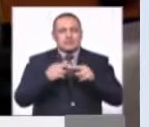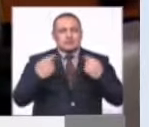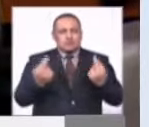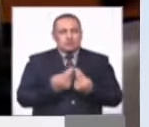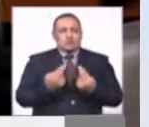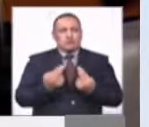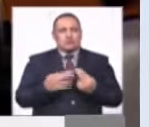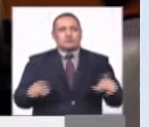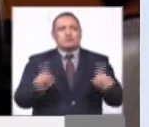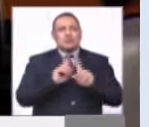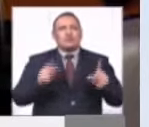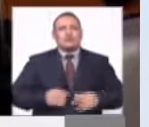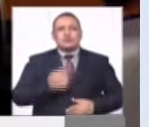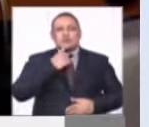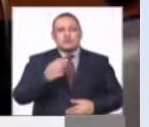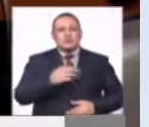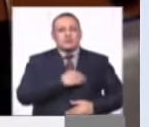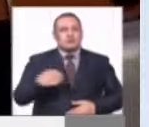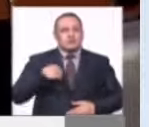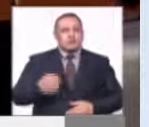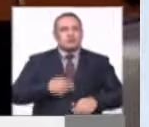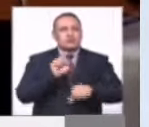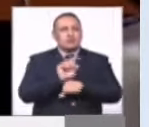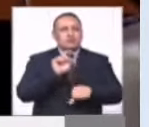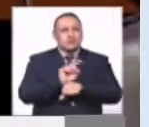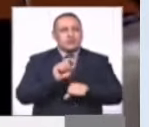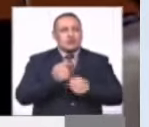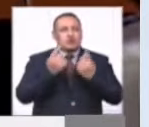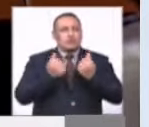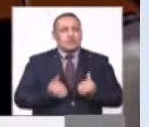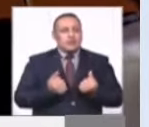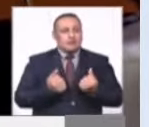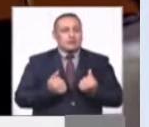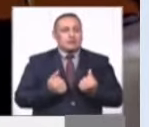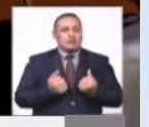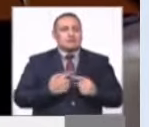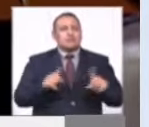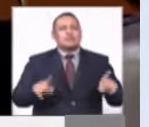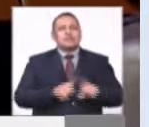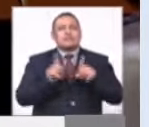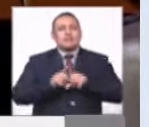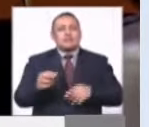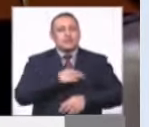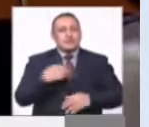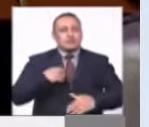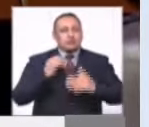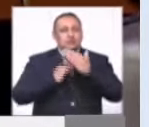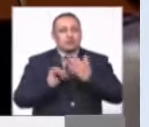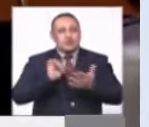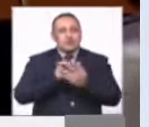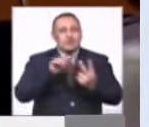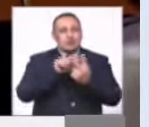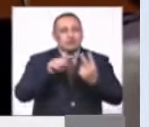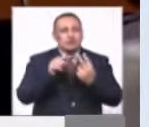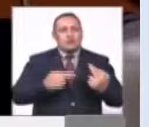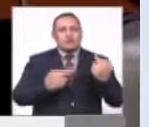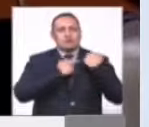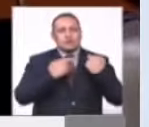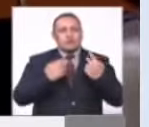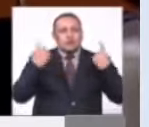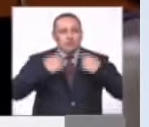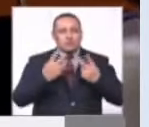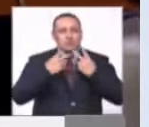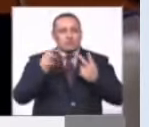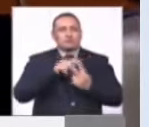en esa reunión no estaba ni el ministro de Economía ni el ministro del Interior, que eran los directamente responsables